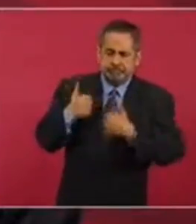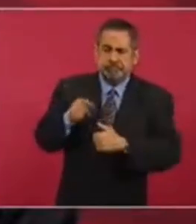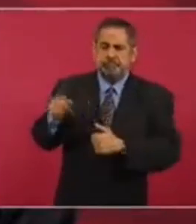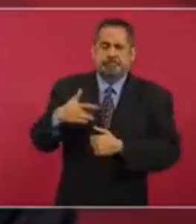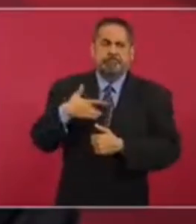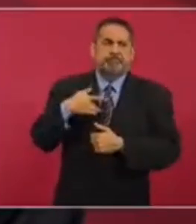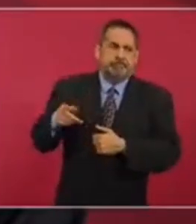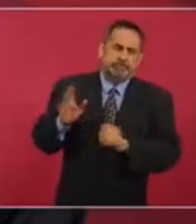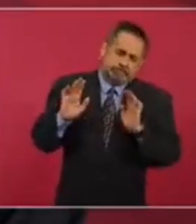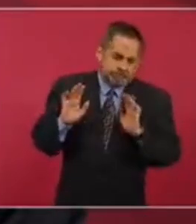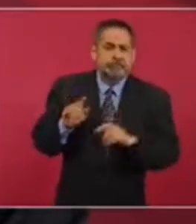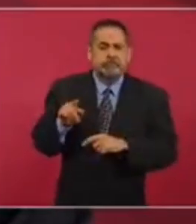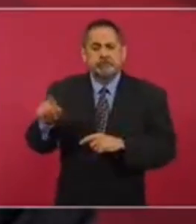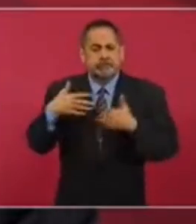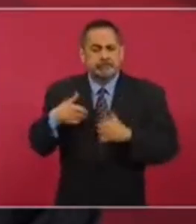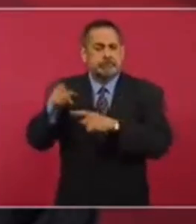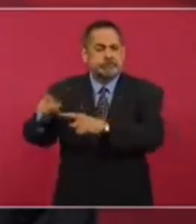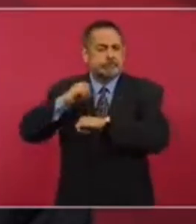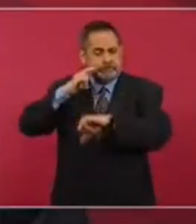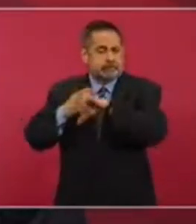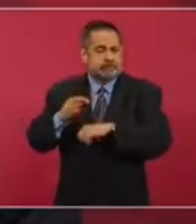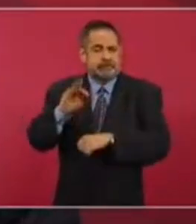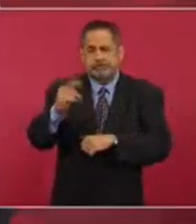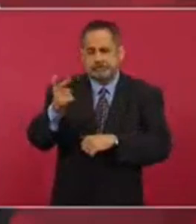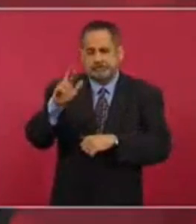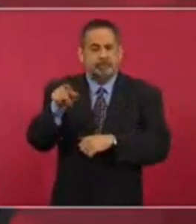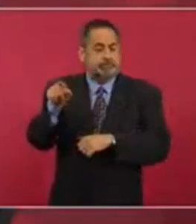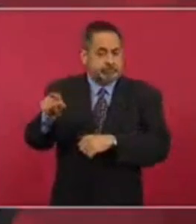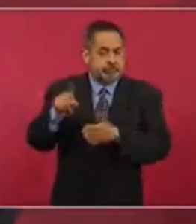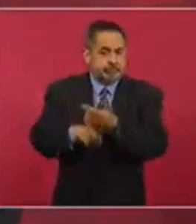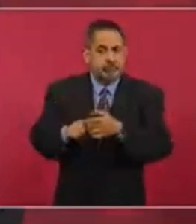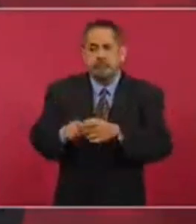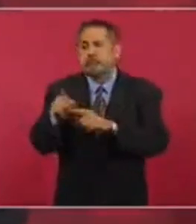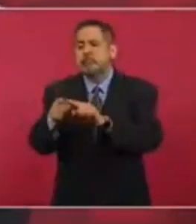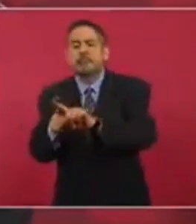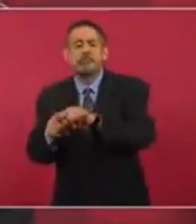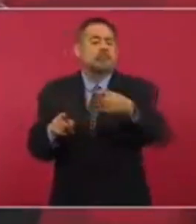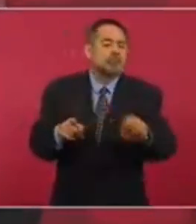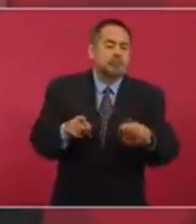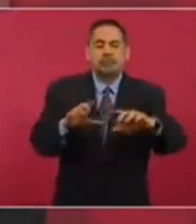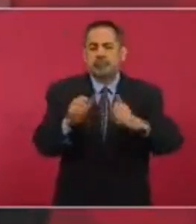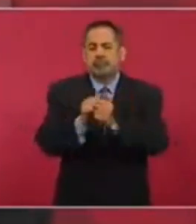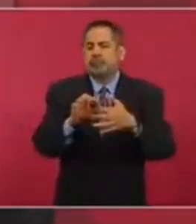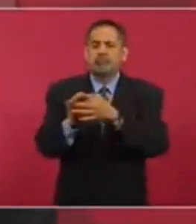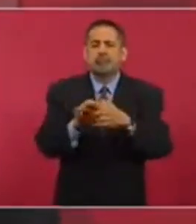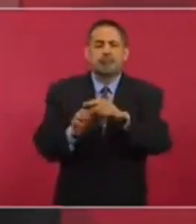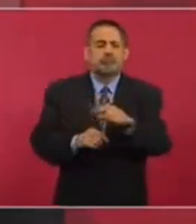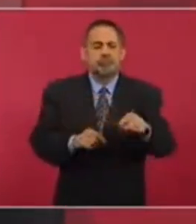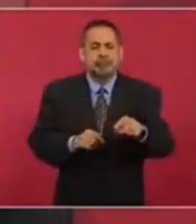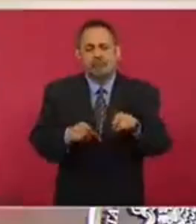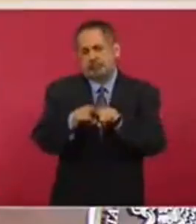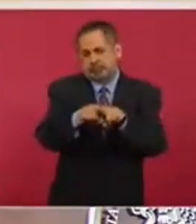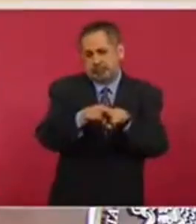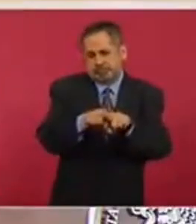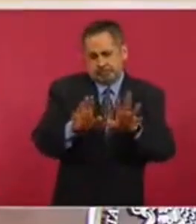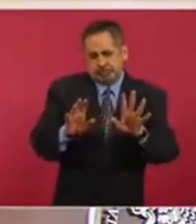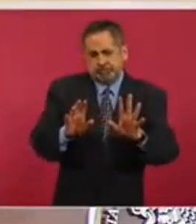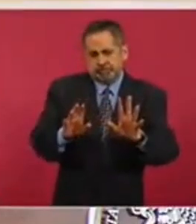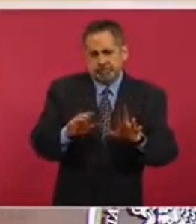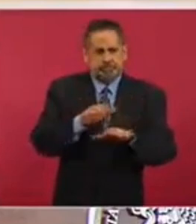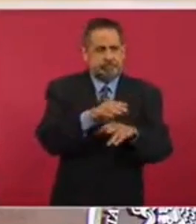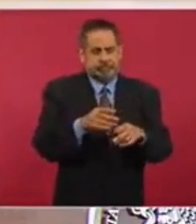humana del fiscal, porque se trata de un asunto vinculado pues con su hermano.